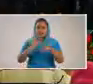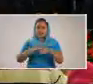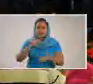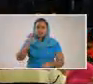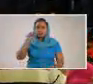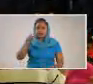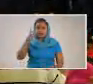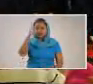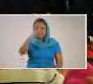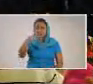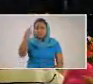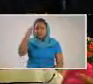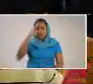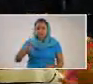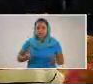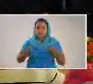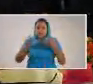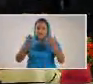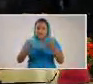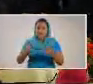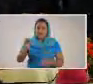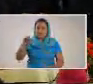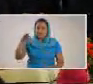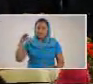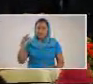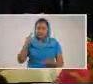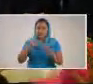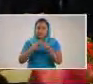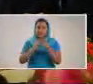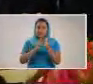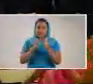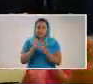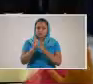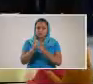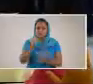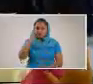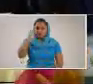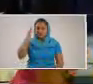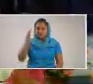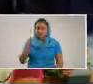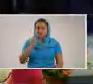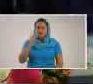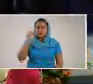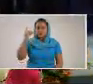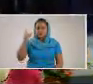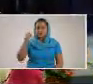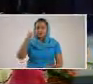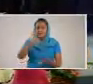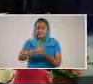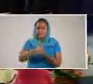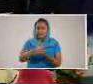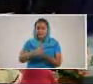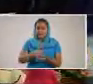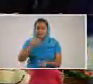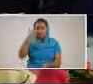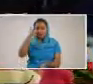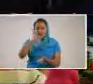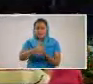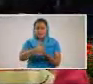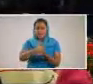rostro y te dé paz, en el nombre de Jesús. Gracias, Señor. Amén